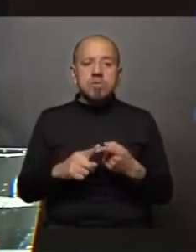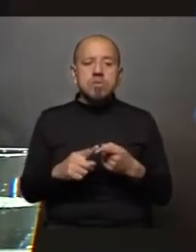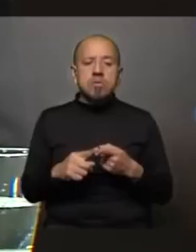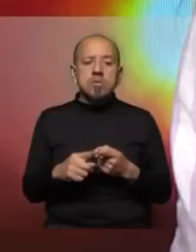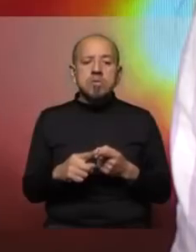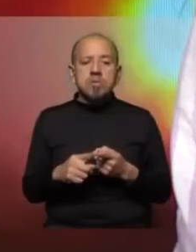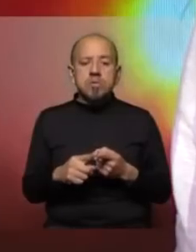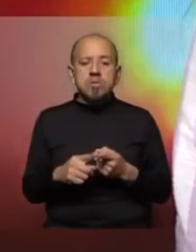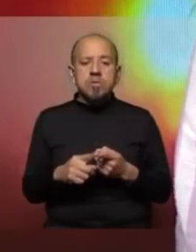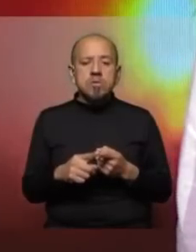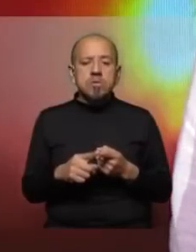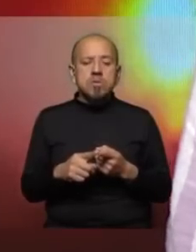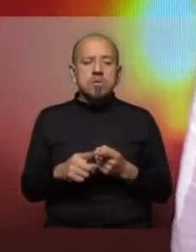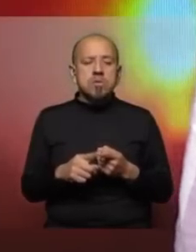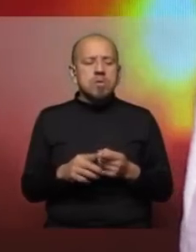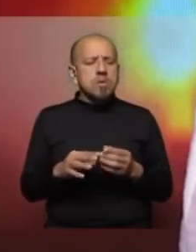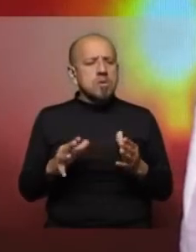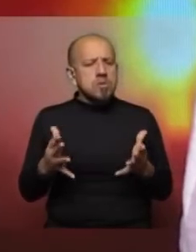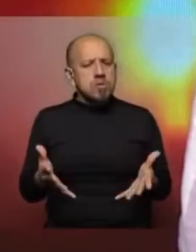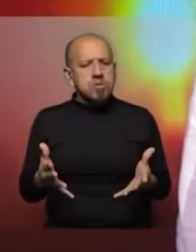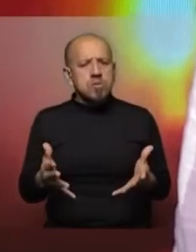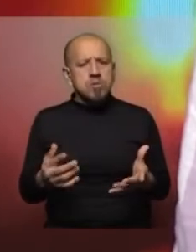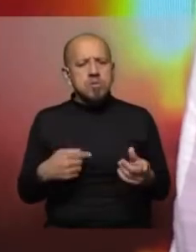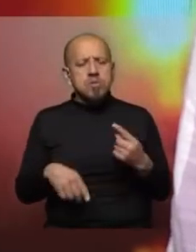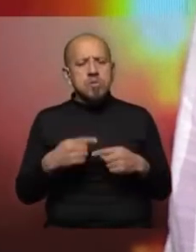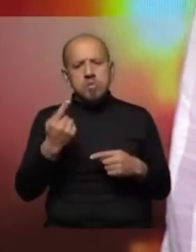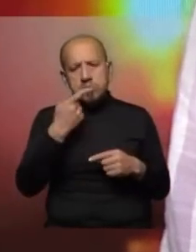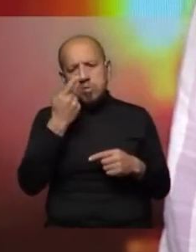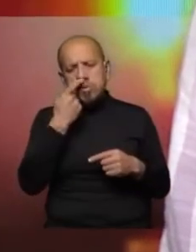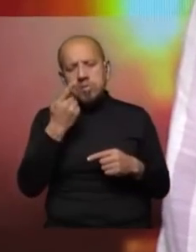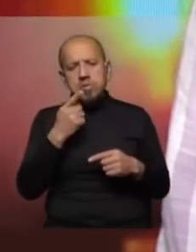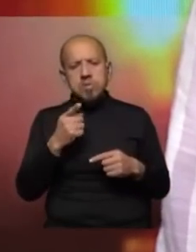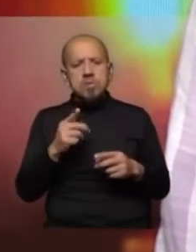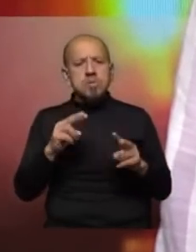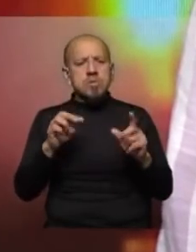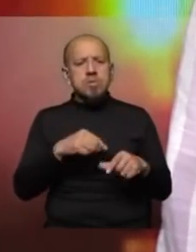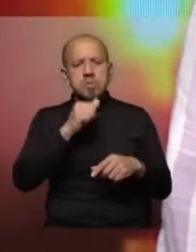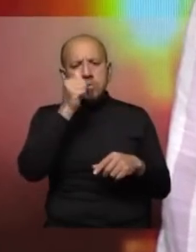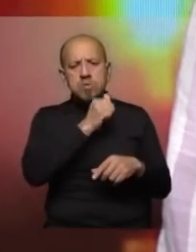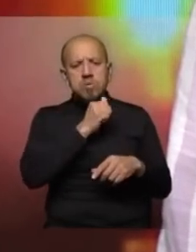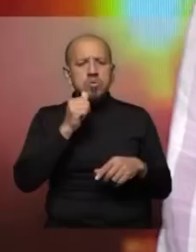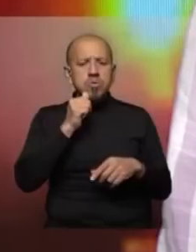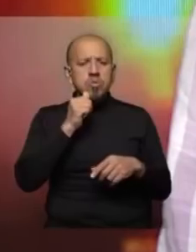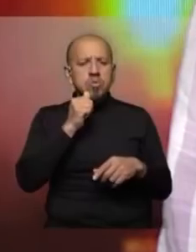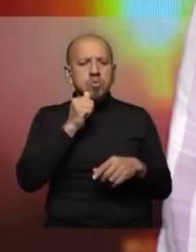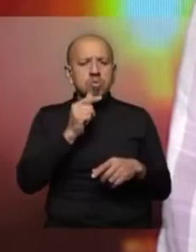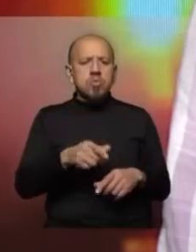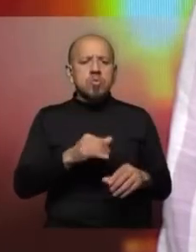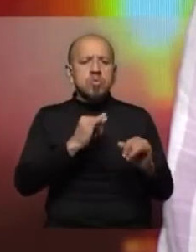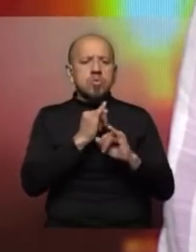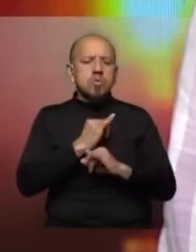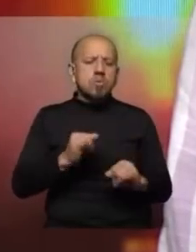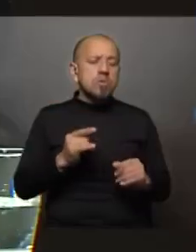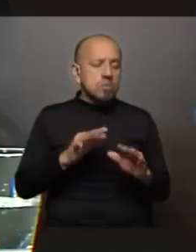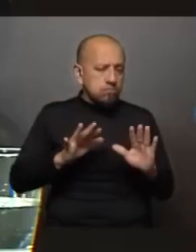ahí quería profundizar un poco porque ya llegaremos nos interesa sobre manera esta búsqueda de soluciones desde La Paz para la paz